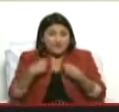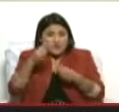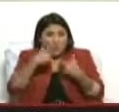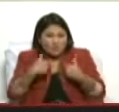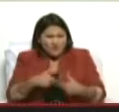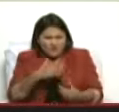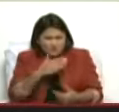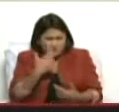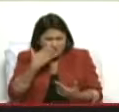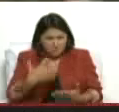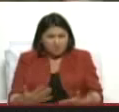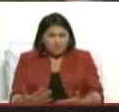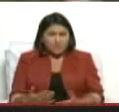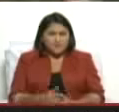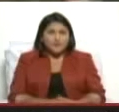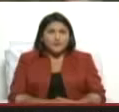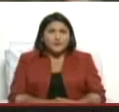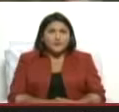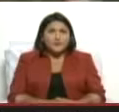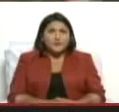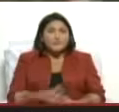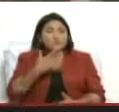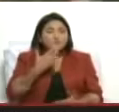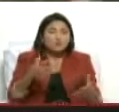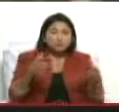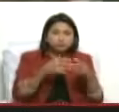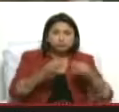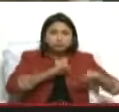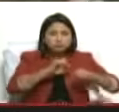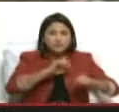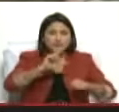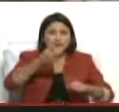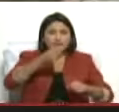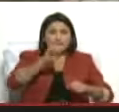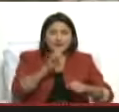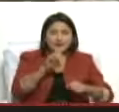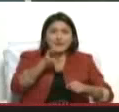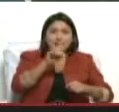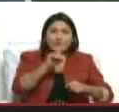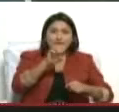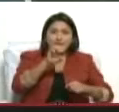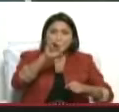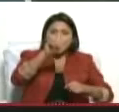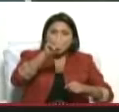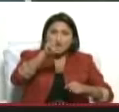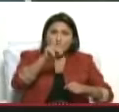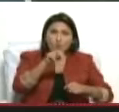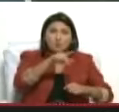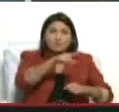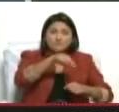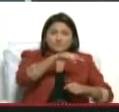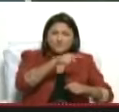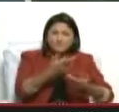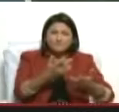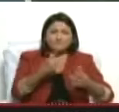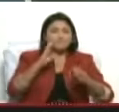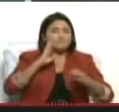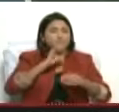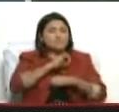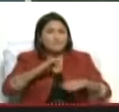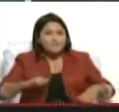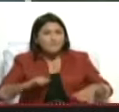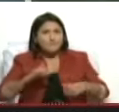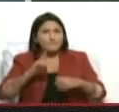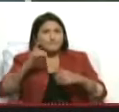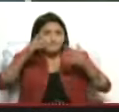la operación gedi fue una acción humanitaria para control ciudadano el desembargo debías